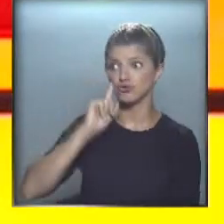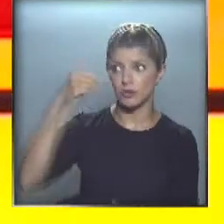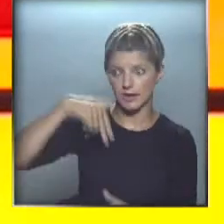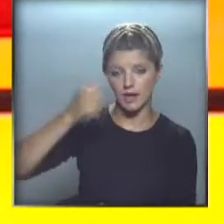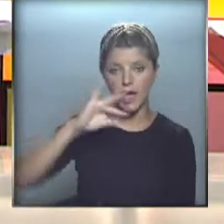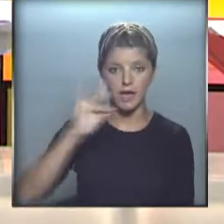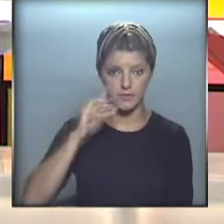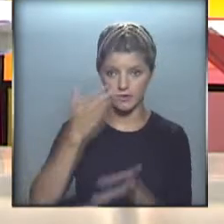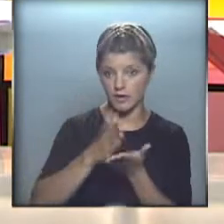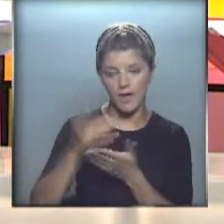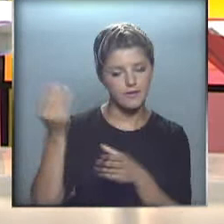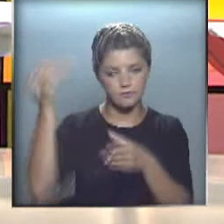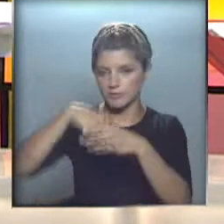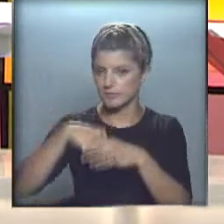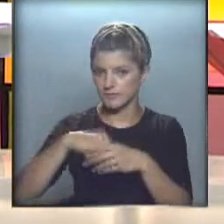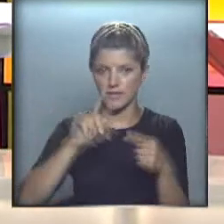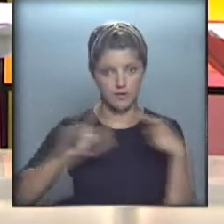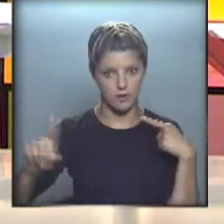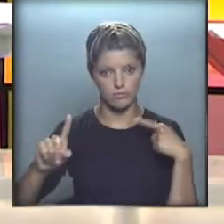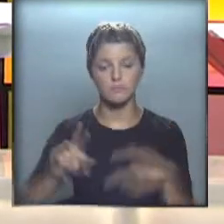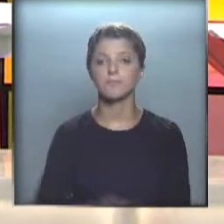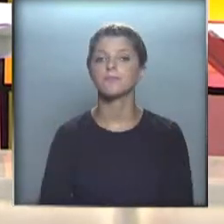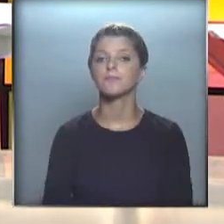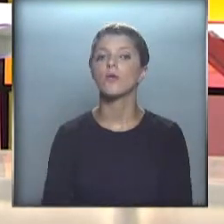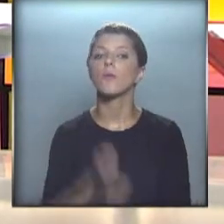Y nadie de cabeza. No, ¿sabés que yo, por ejemplo, fui al primario